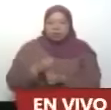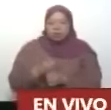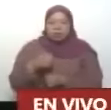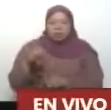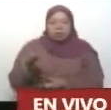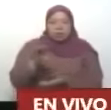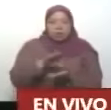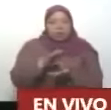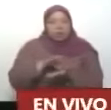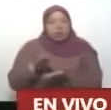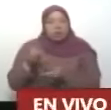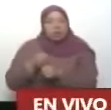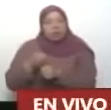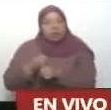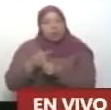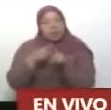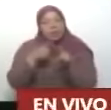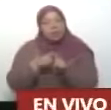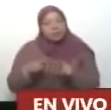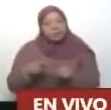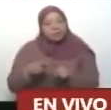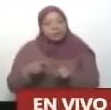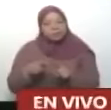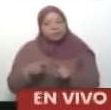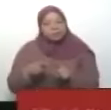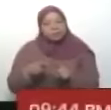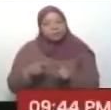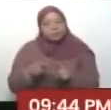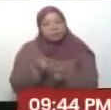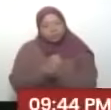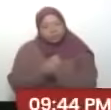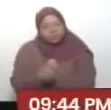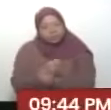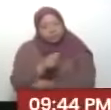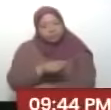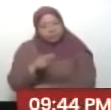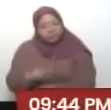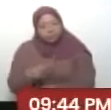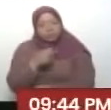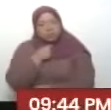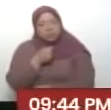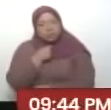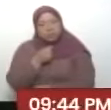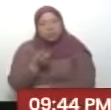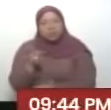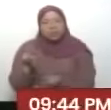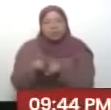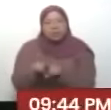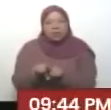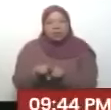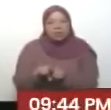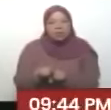Winston, mira, y el amor de la gente por Winston está intacto. Yo diría que ha crecido.